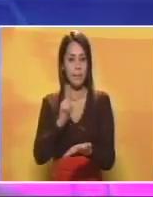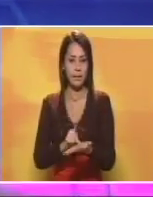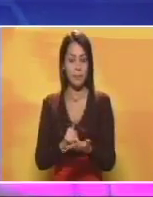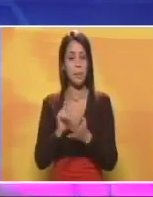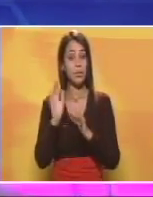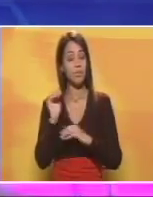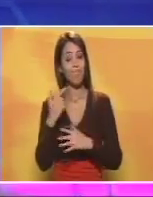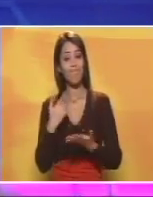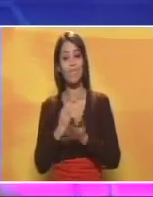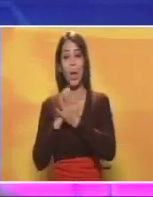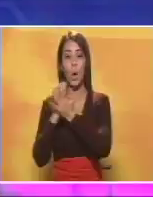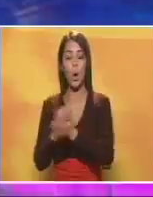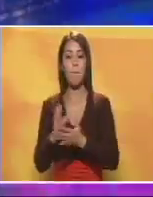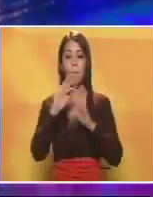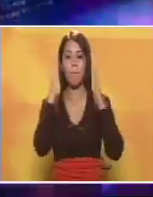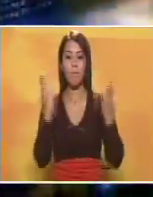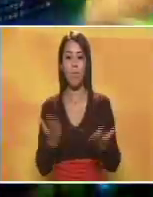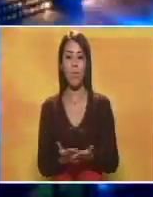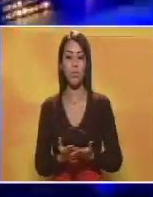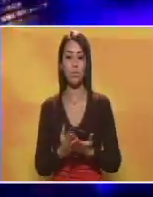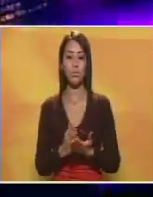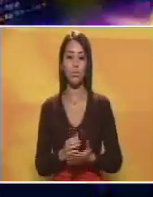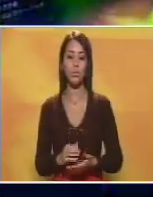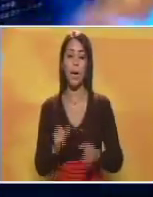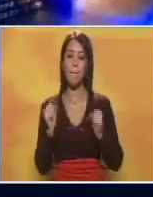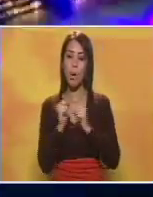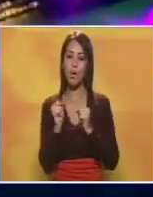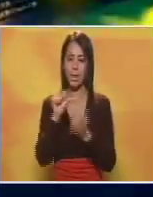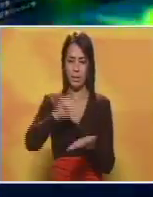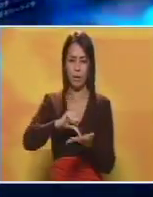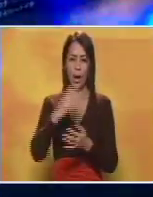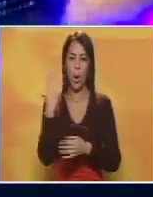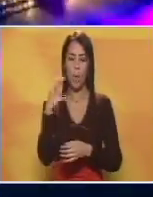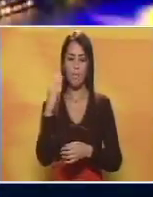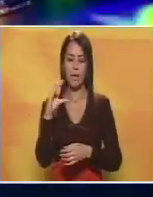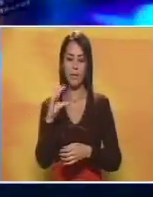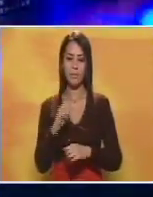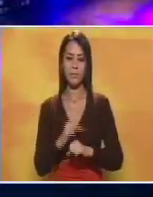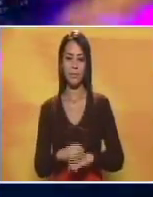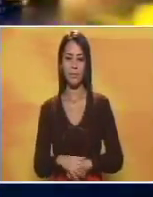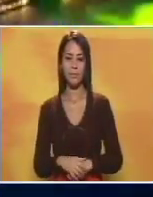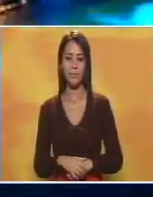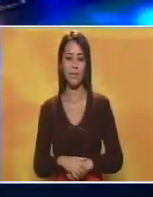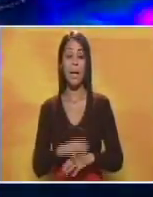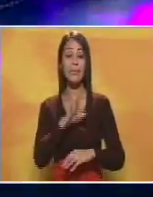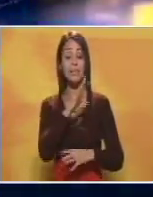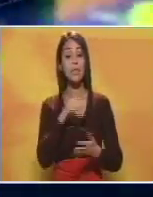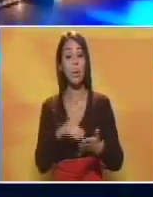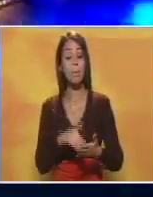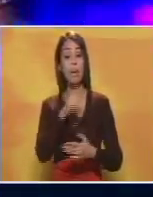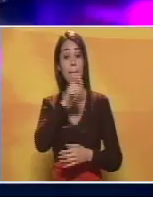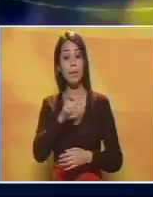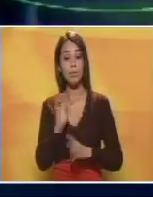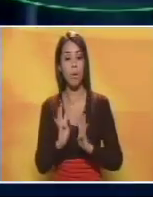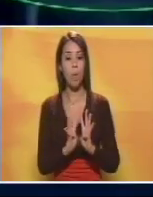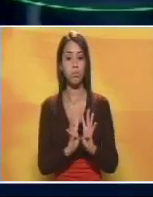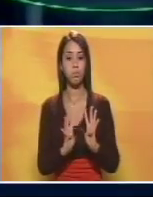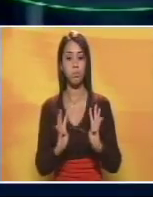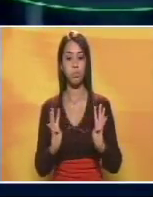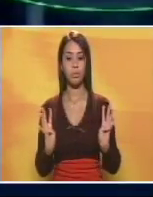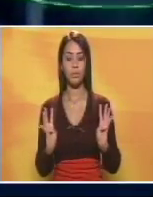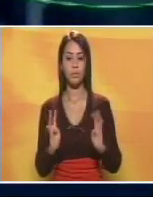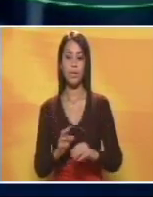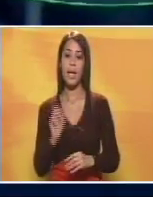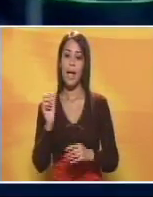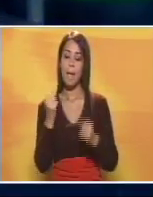despedir a la Copa del Mundo en Bogotá. El cantante de reggaetón hizo vibrar a unas 5.000 personas que se agolparon en el estadio El Campi en